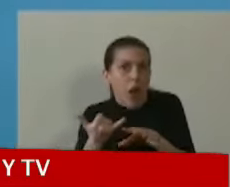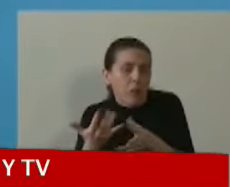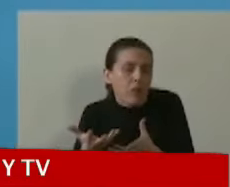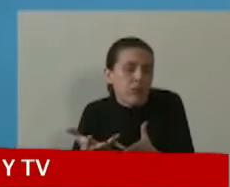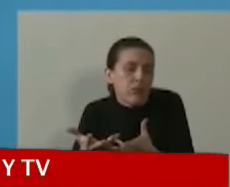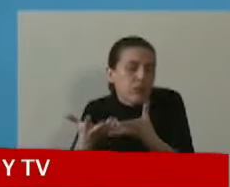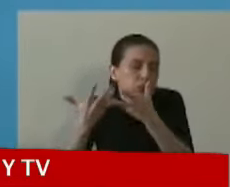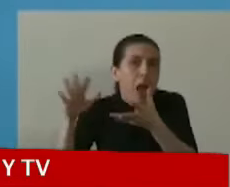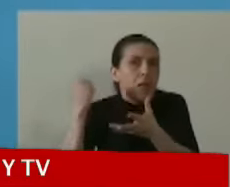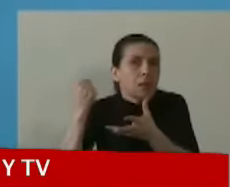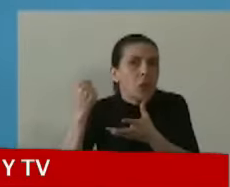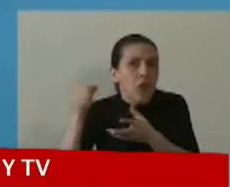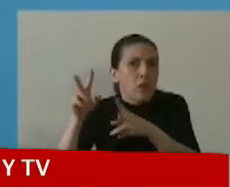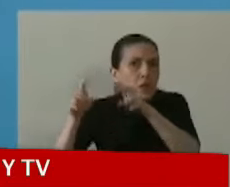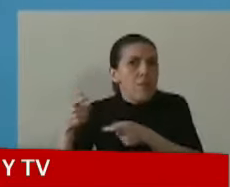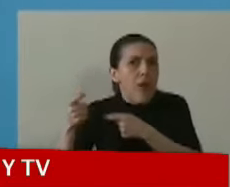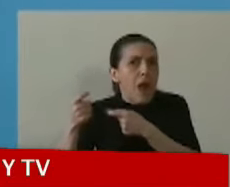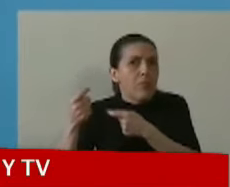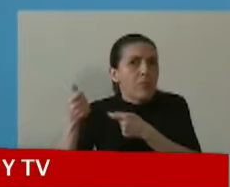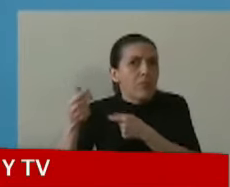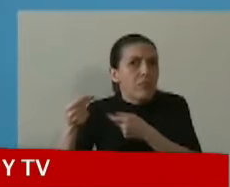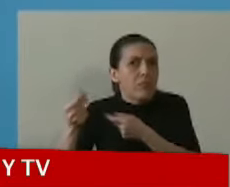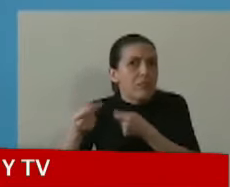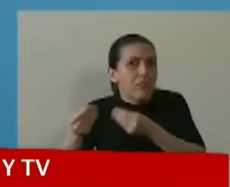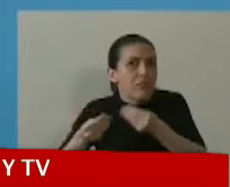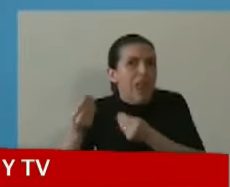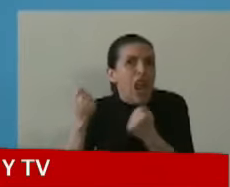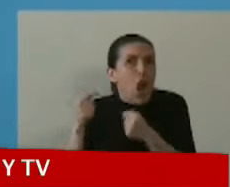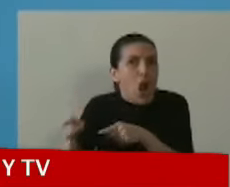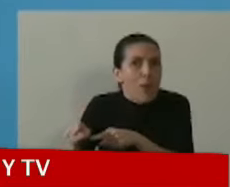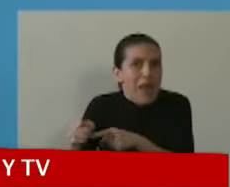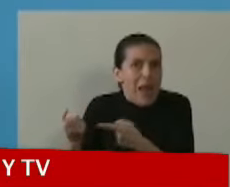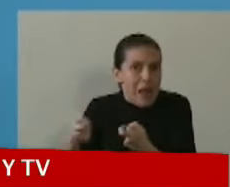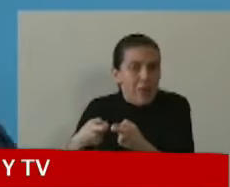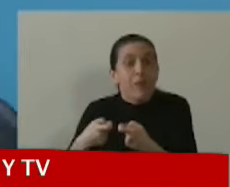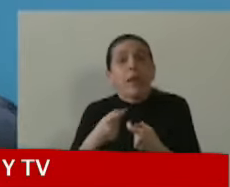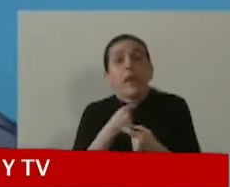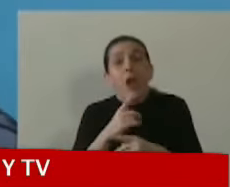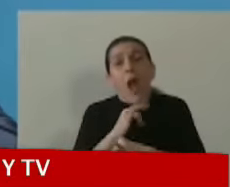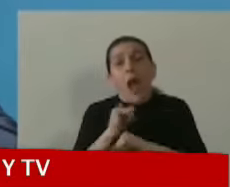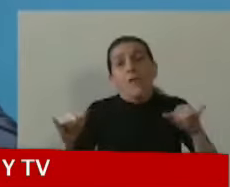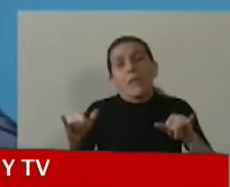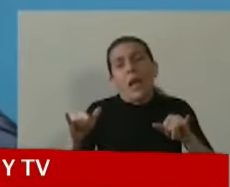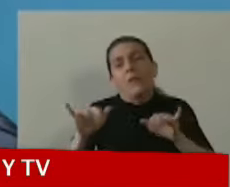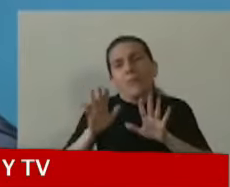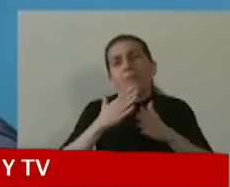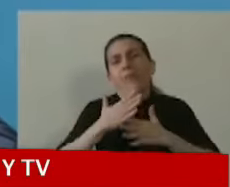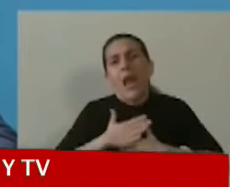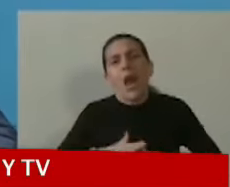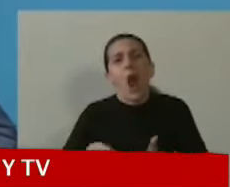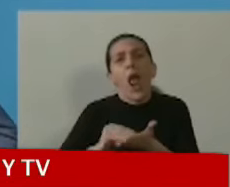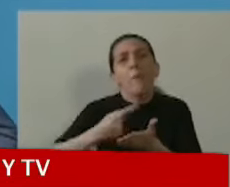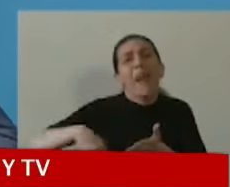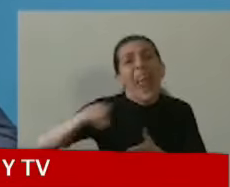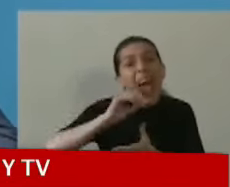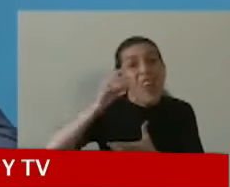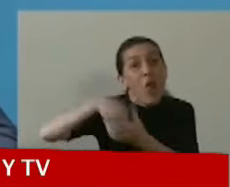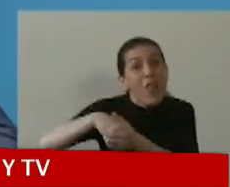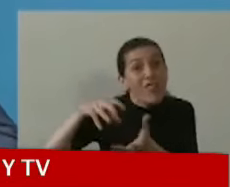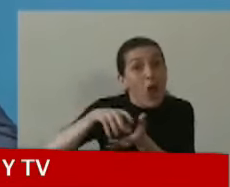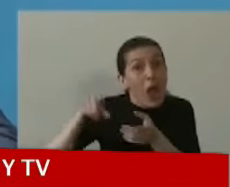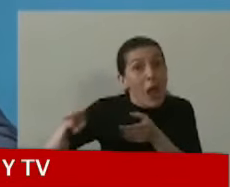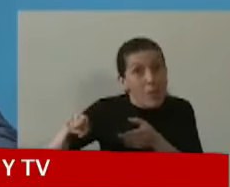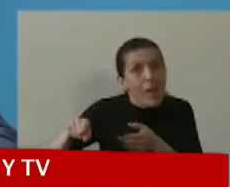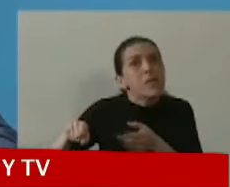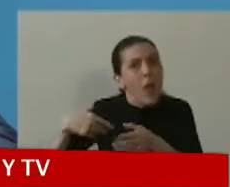que te dije creo que inicie y se debate la ley objetivamente funcionado después por diferentes motivos y